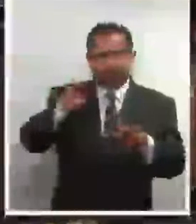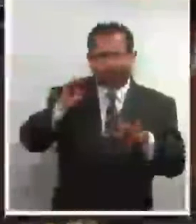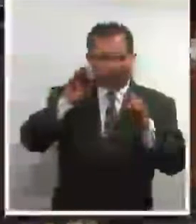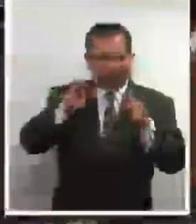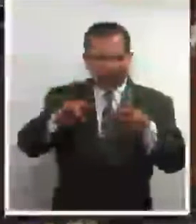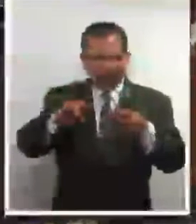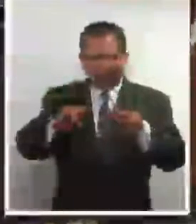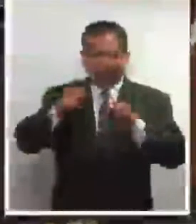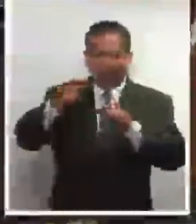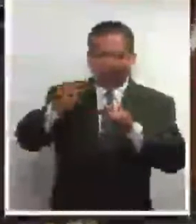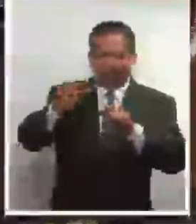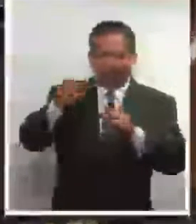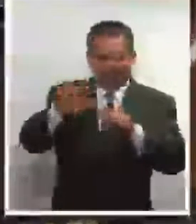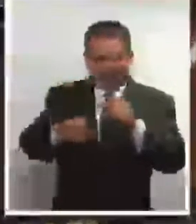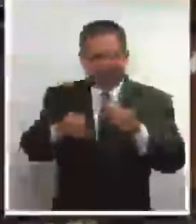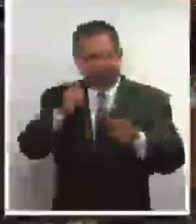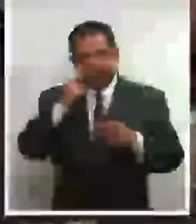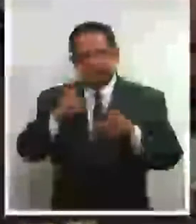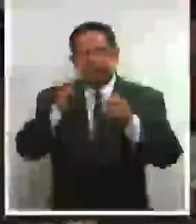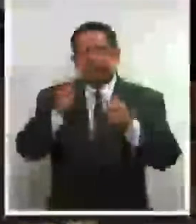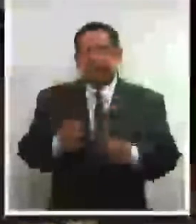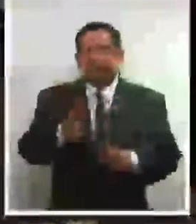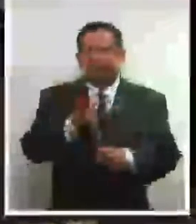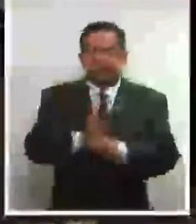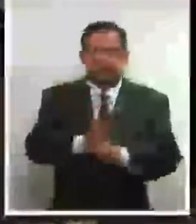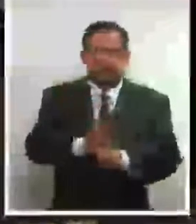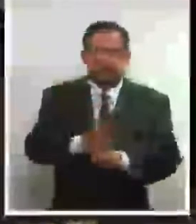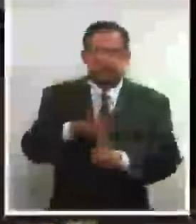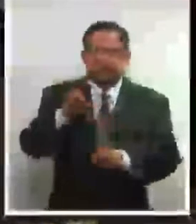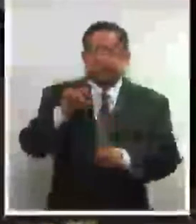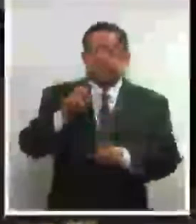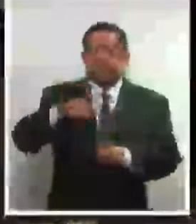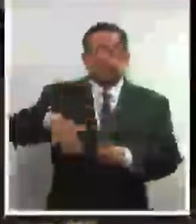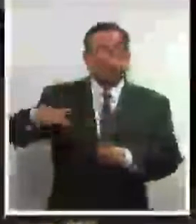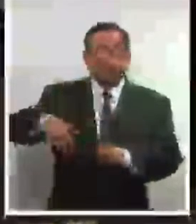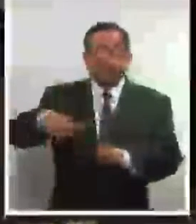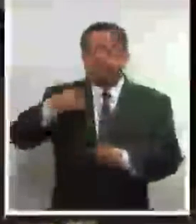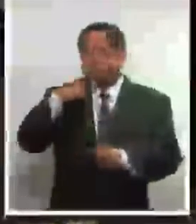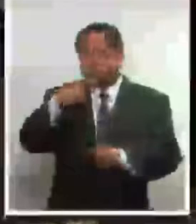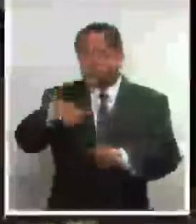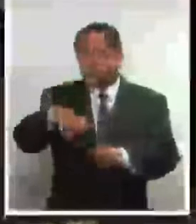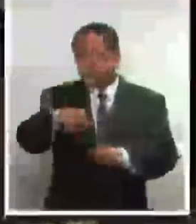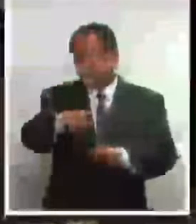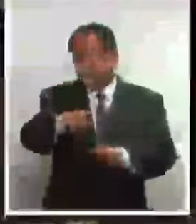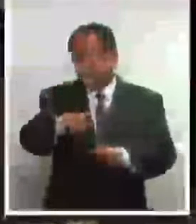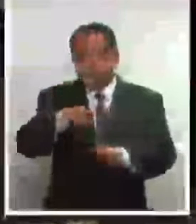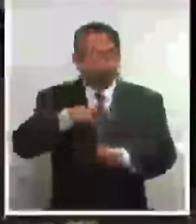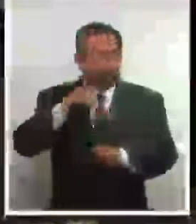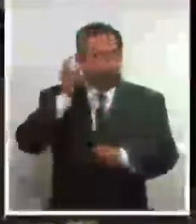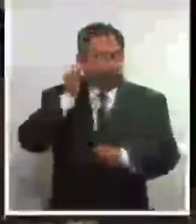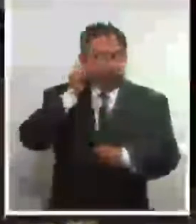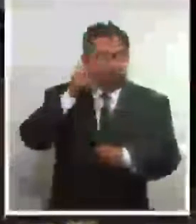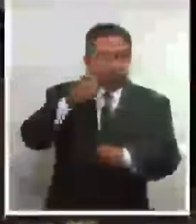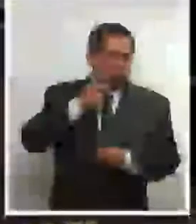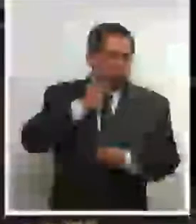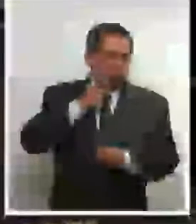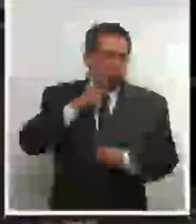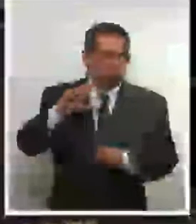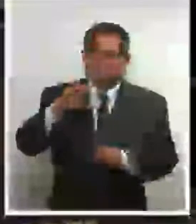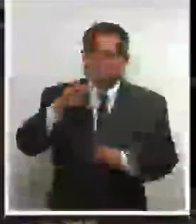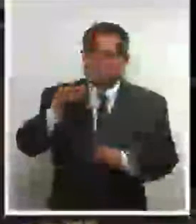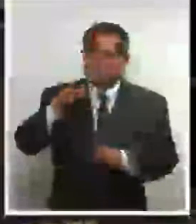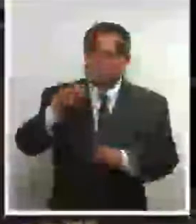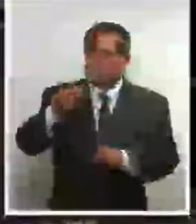adecuada. La seguridad no es, como dijo hace un momento que escuché el diputado